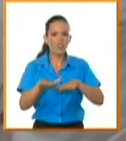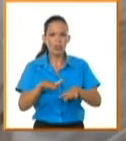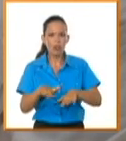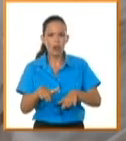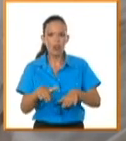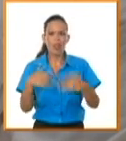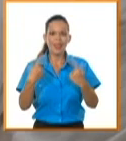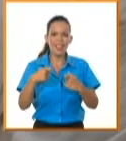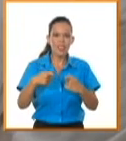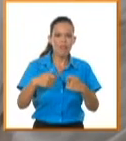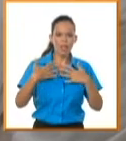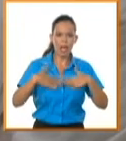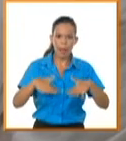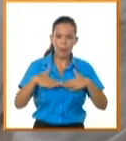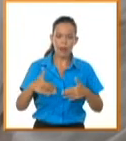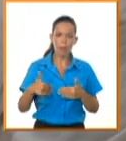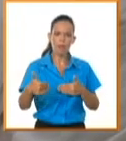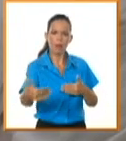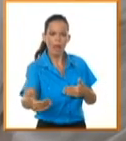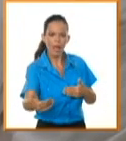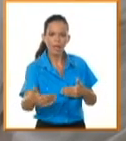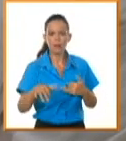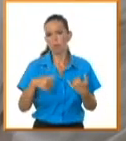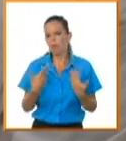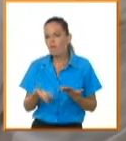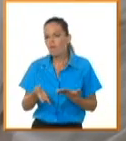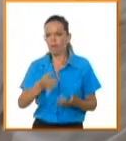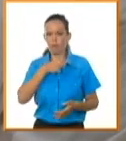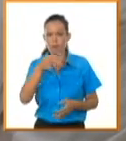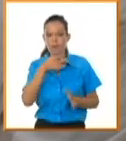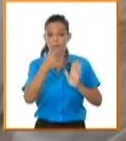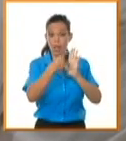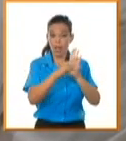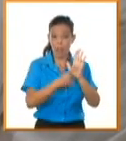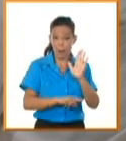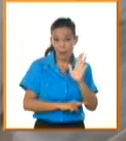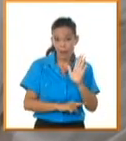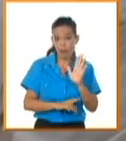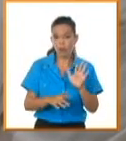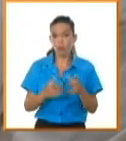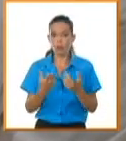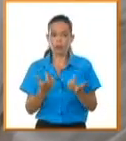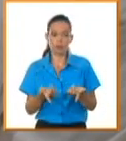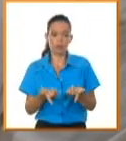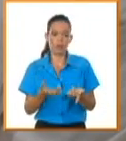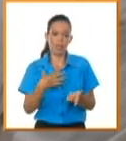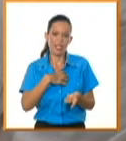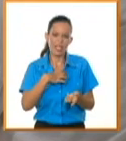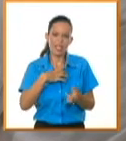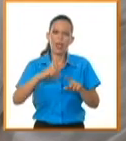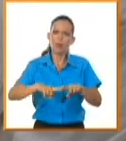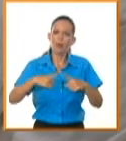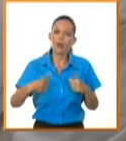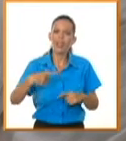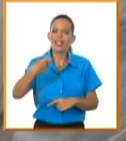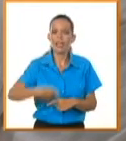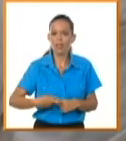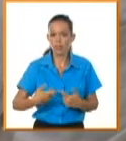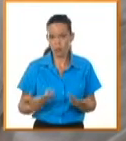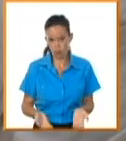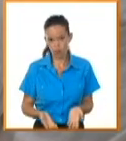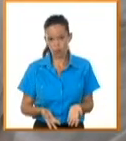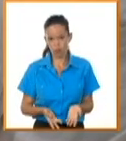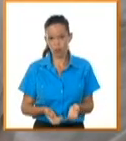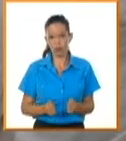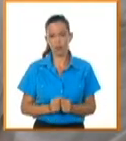haberse aplicado Cuáles son los elementos que gravitan sobre esta decisión Qué indicios hay en estos primeros